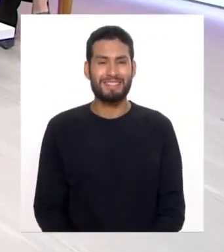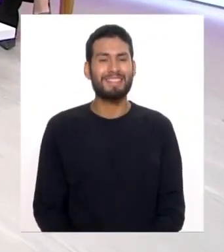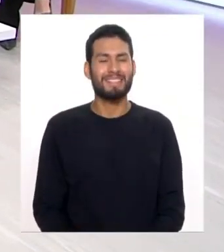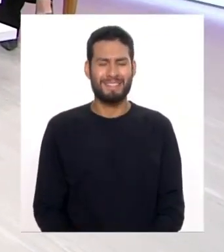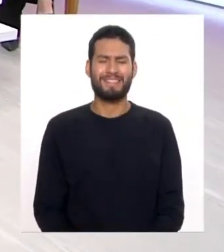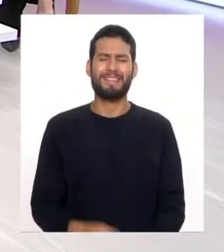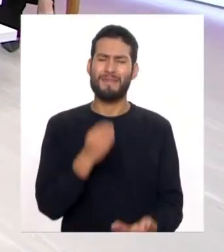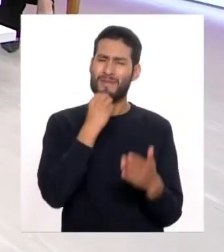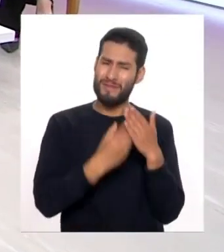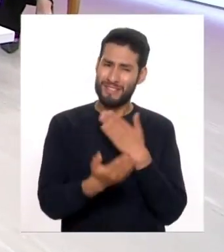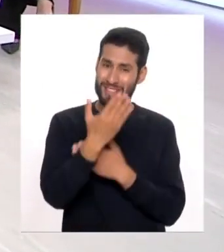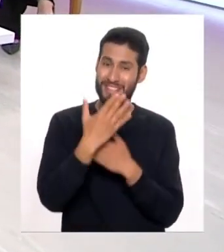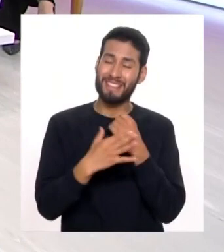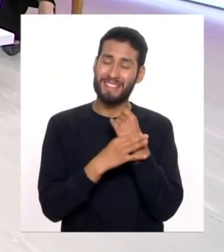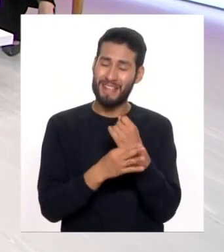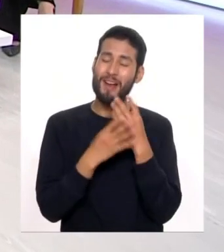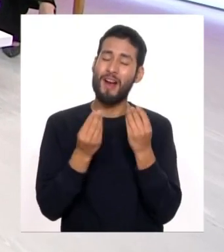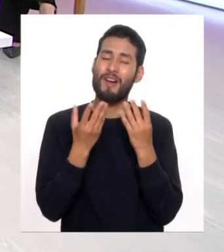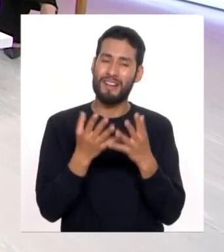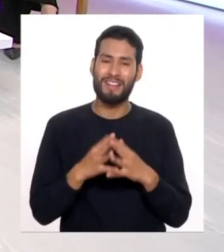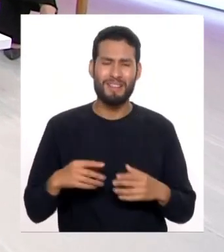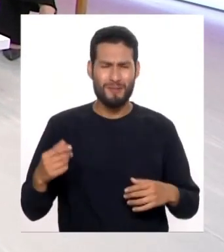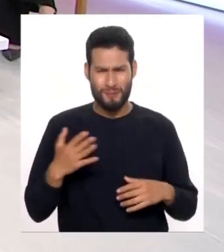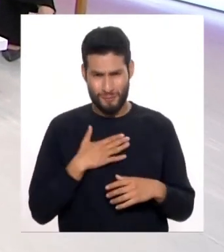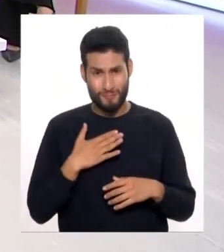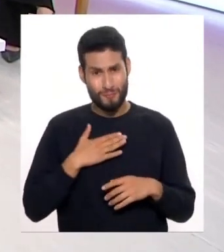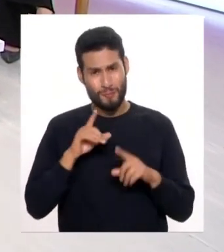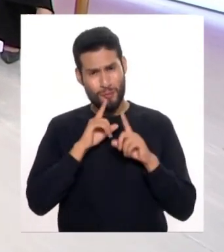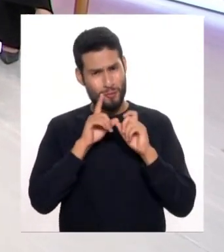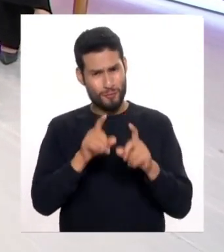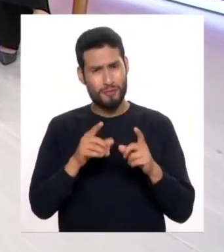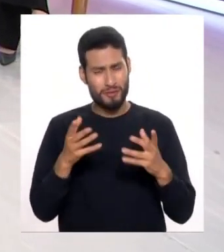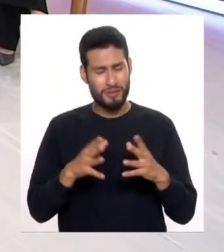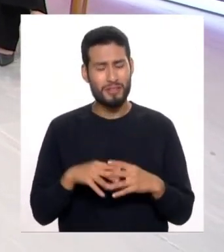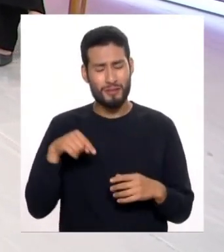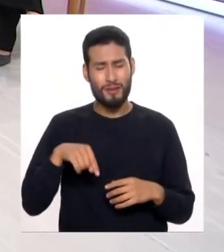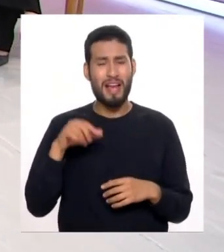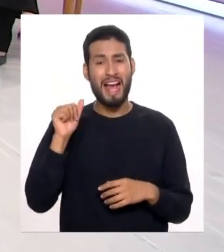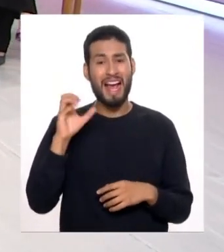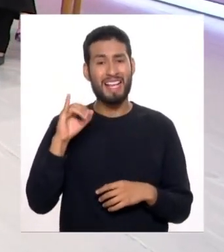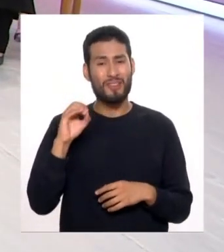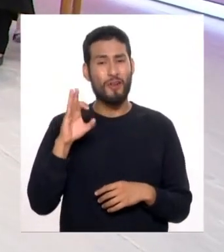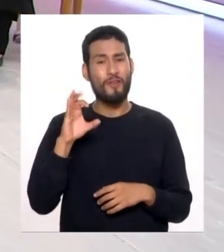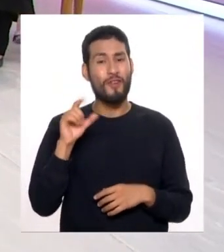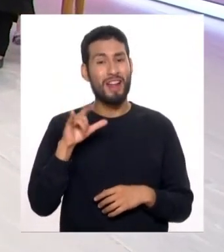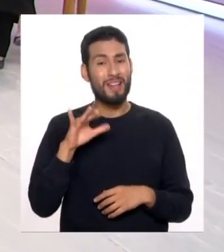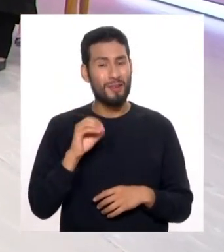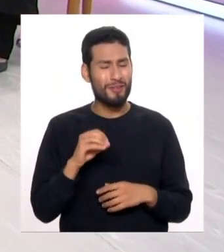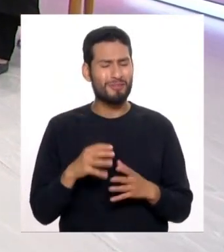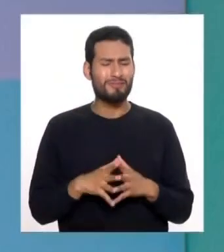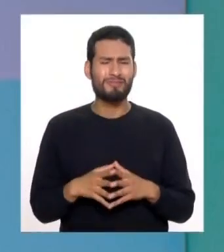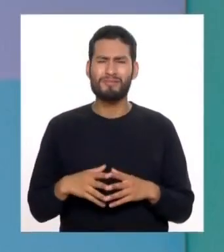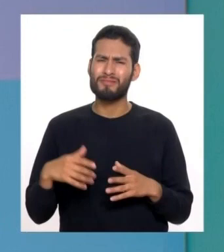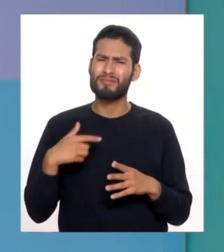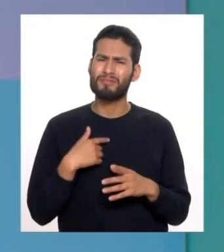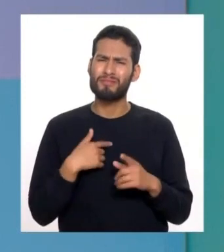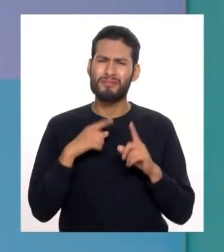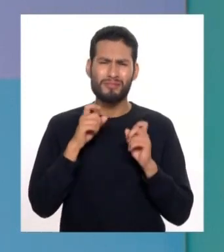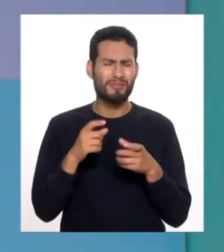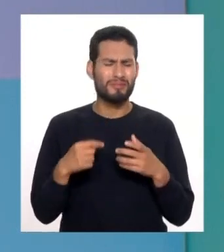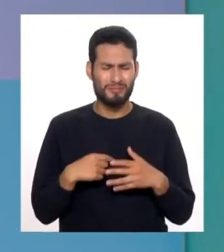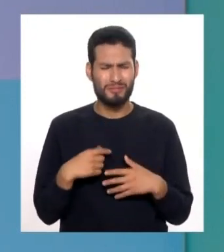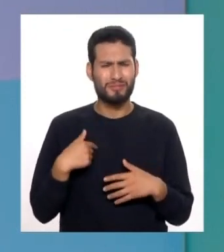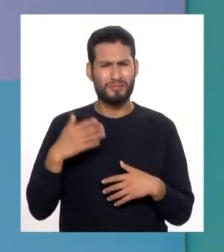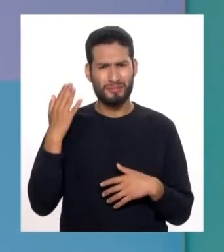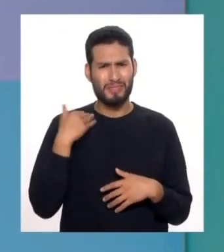doctor? Buenos días. Sí, mi consulta es, por ejemplo, justo del ácido fólico. Yo me enteré cuando ya tenía